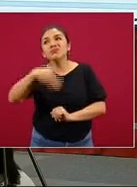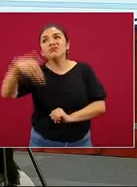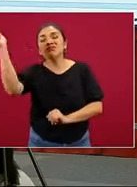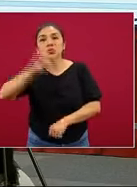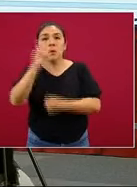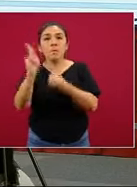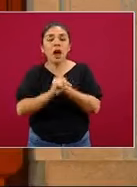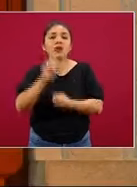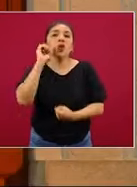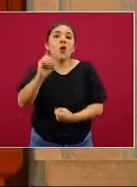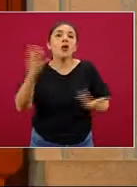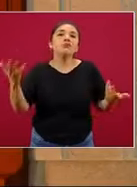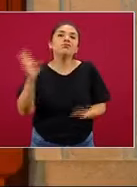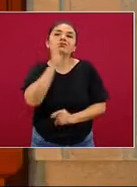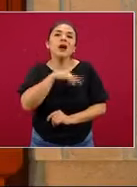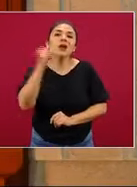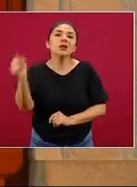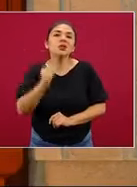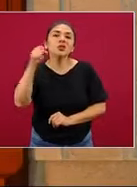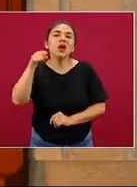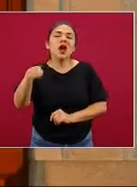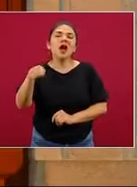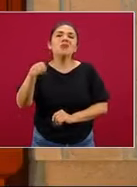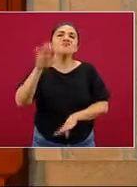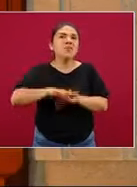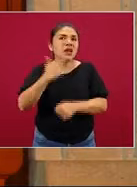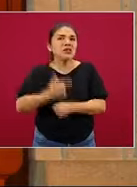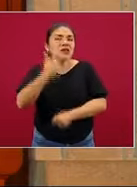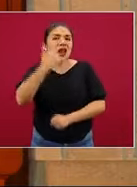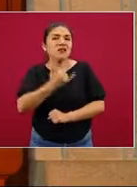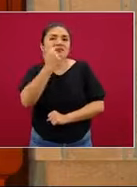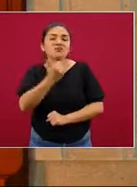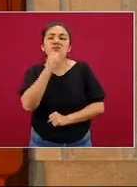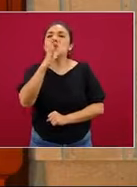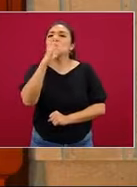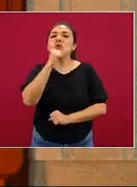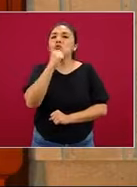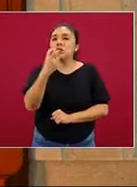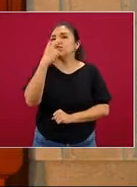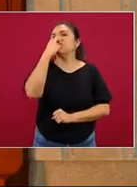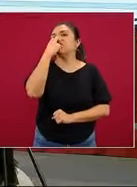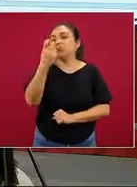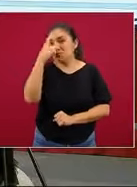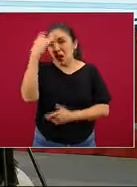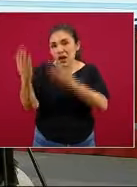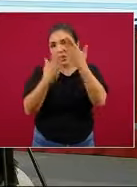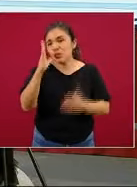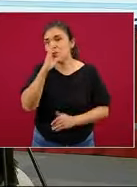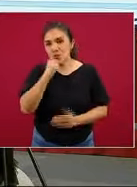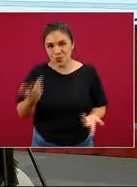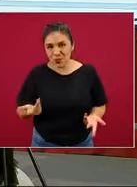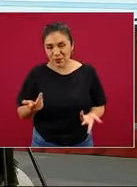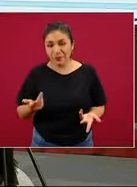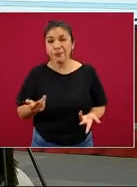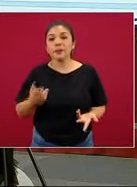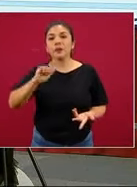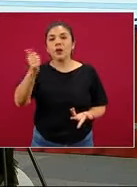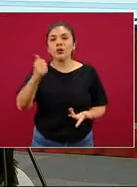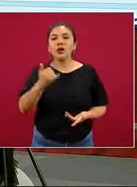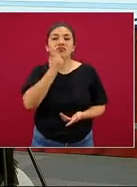porque desafortunadamente presentaban un cuadro grave y ya no se dio la oportunidad de realizar el estudio. Las que se mantienen